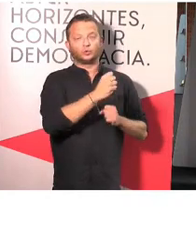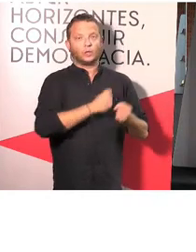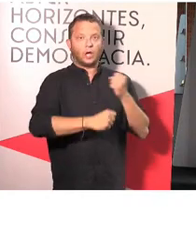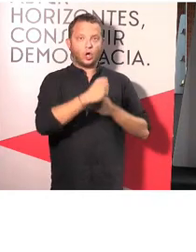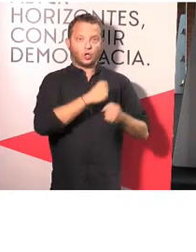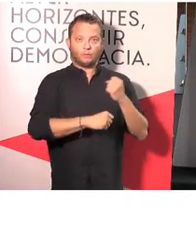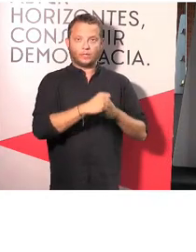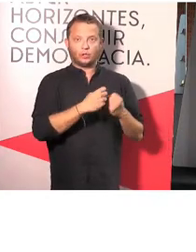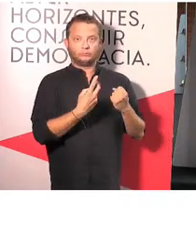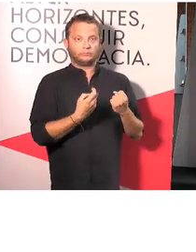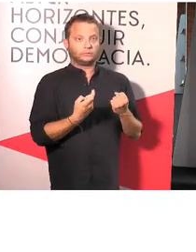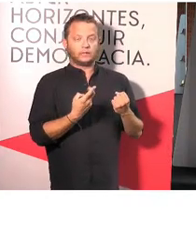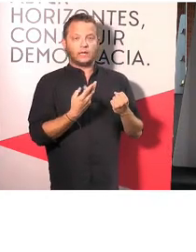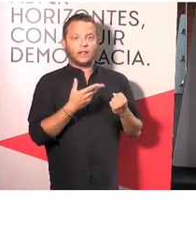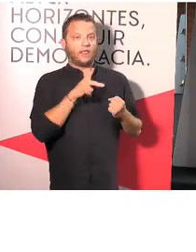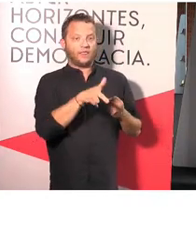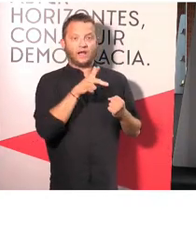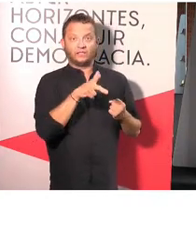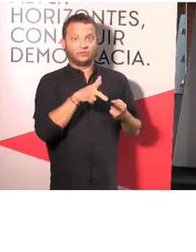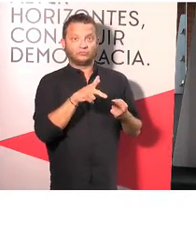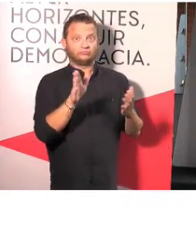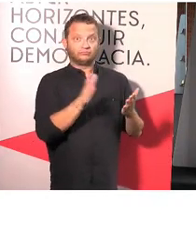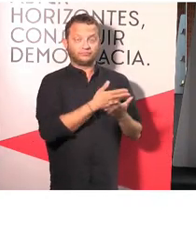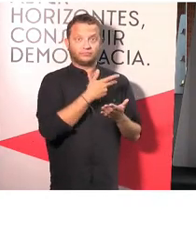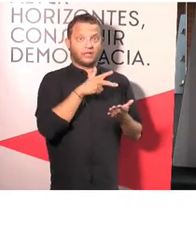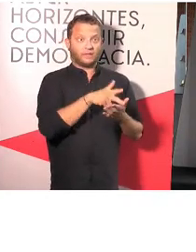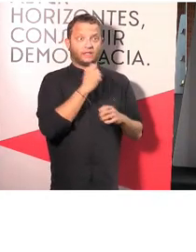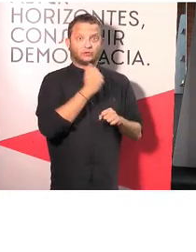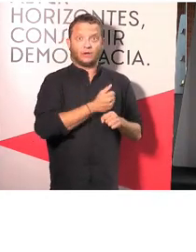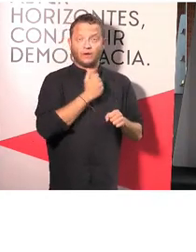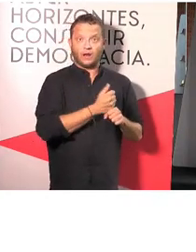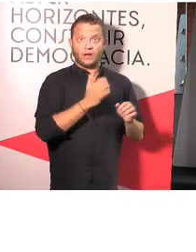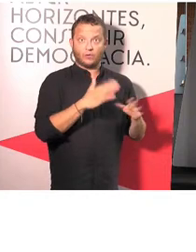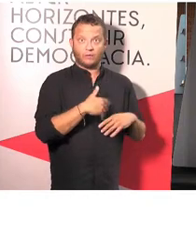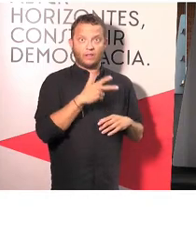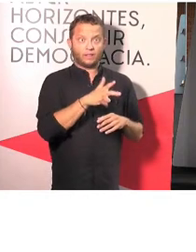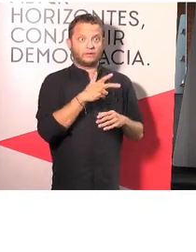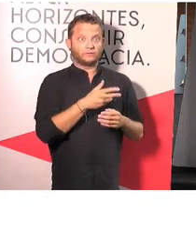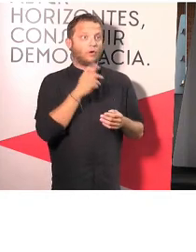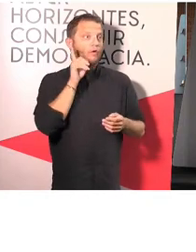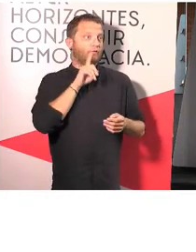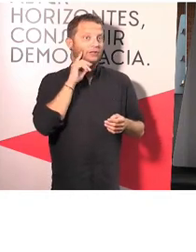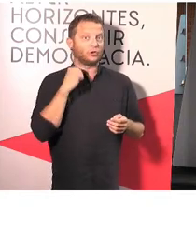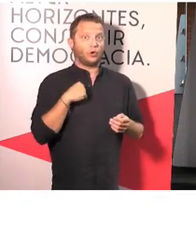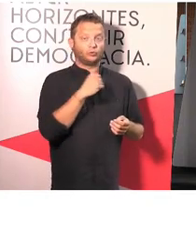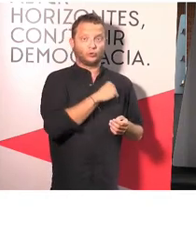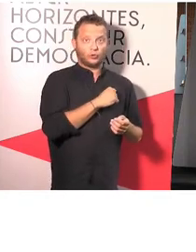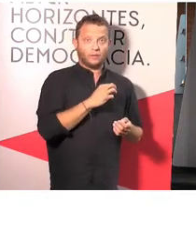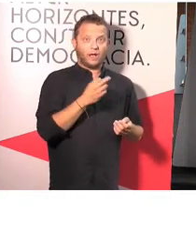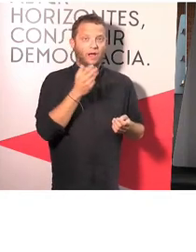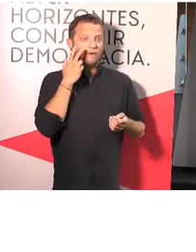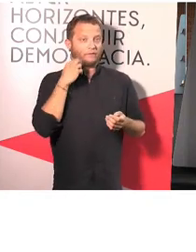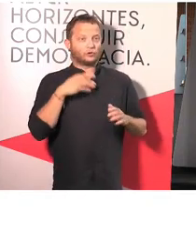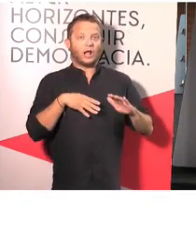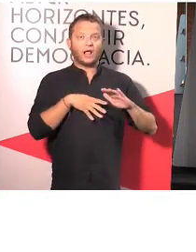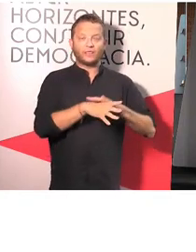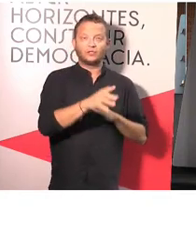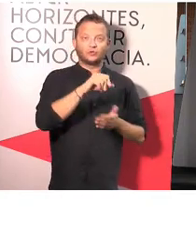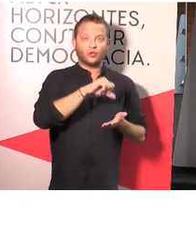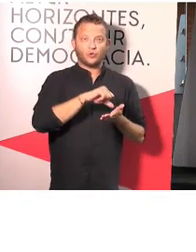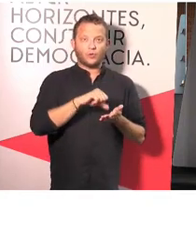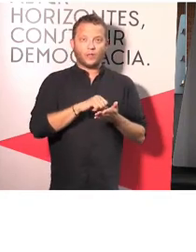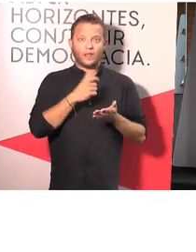se fundamenta en el desmantelamiento de los derechos, de los derechos laborales con la figura del falso autónomo, o los derechos de acceso a la ciudad